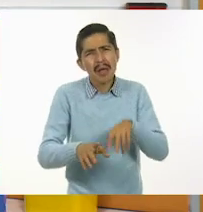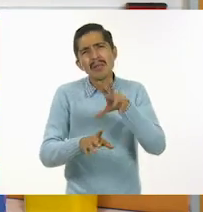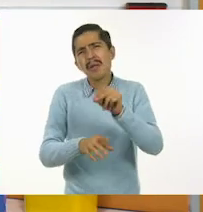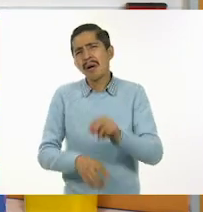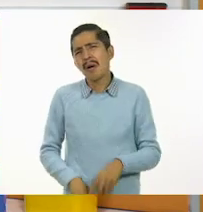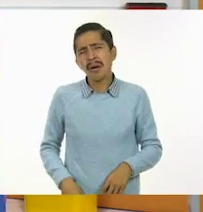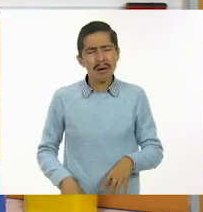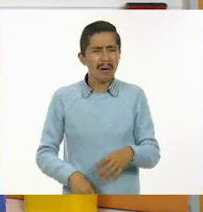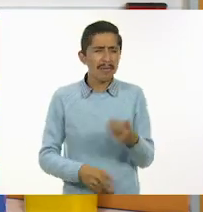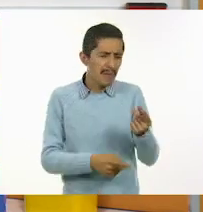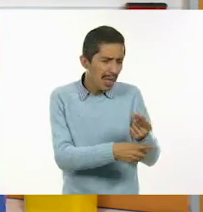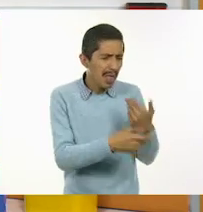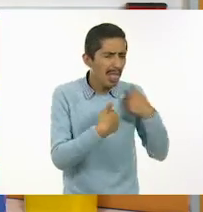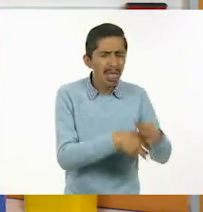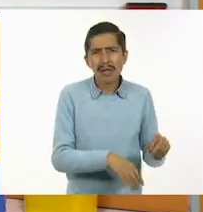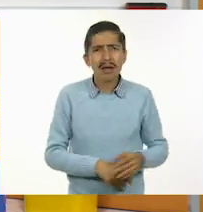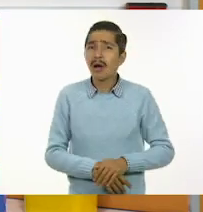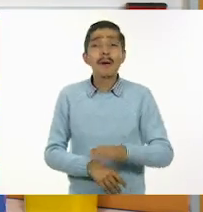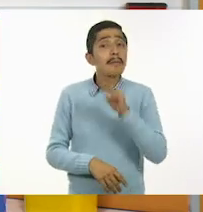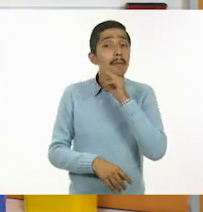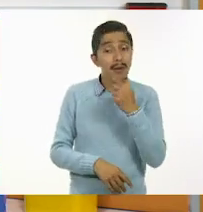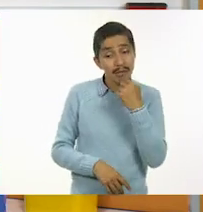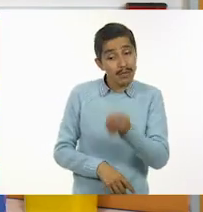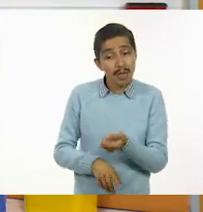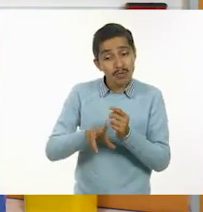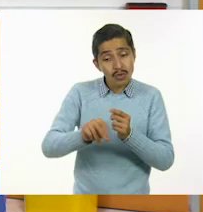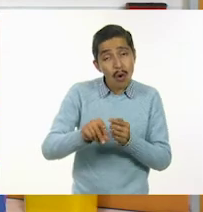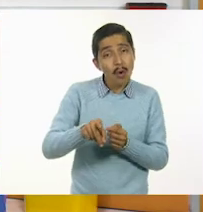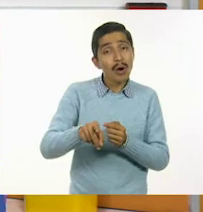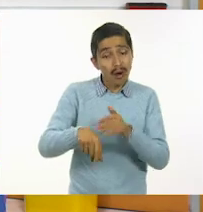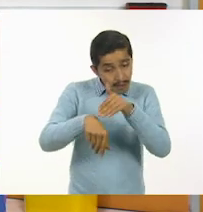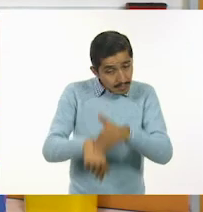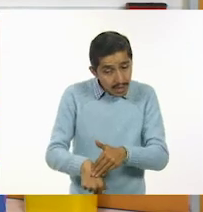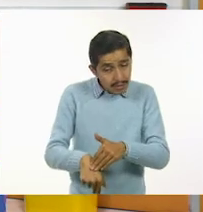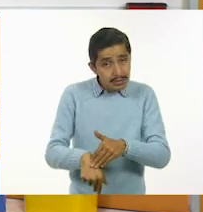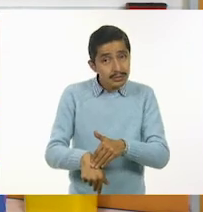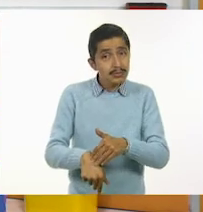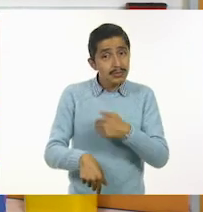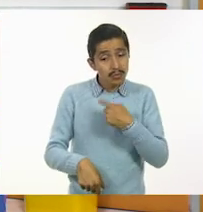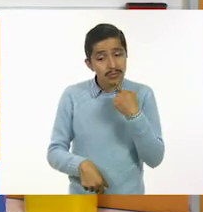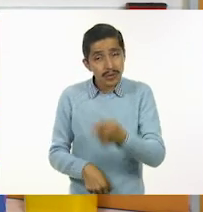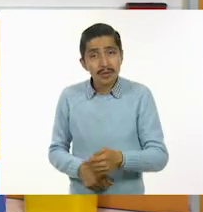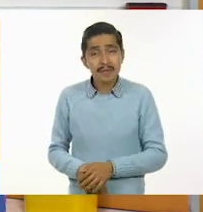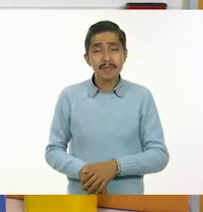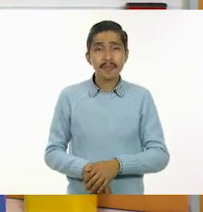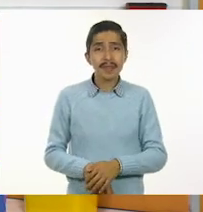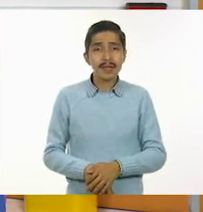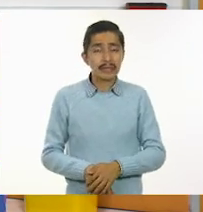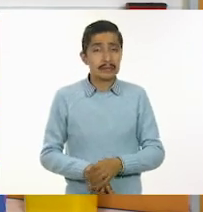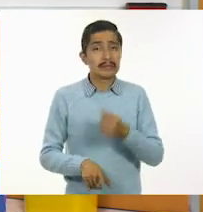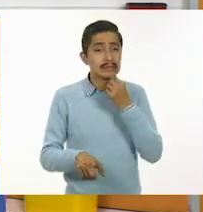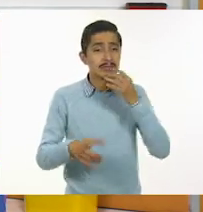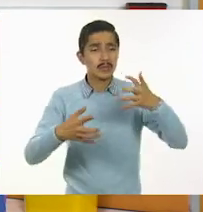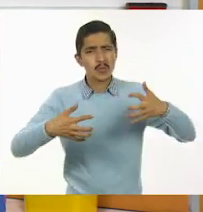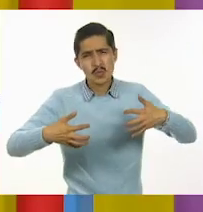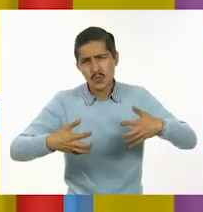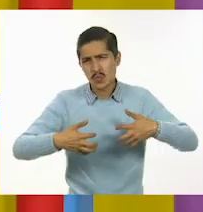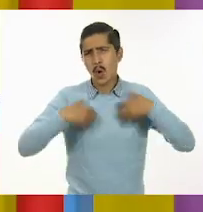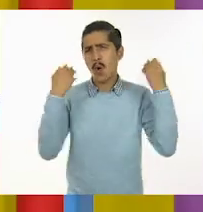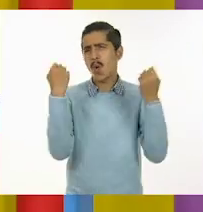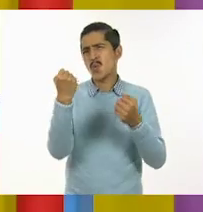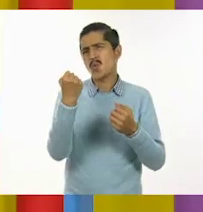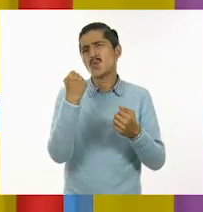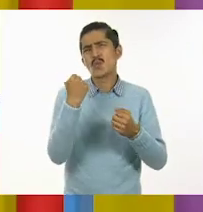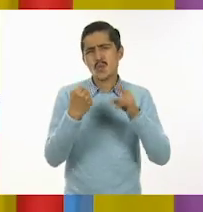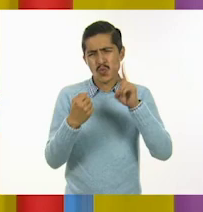perro. Su mamá le dijo que dejara de jugar y que hiciera caso a la indicación. Él se enojó mucho,